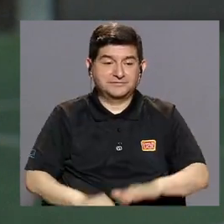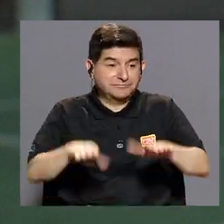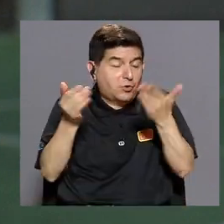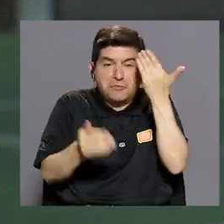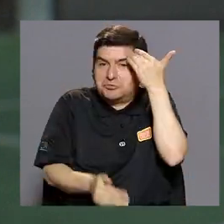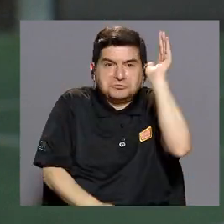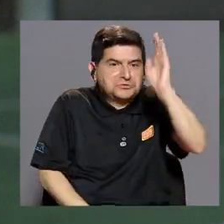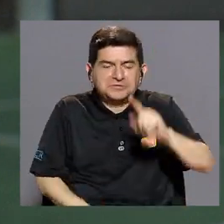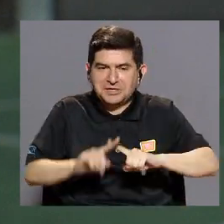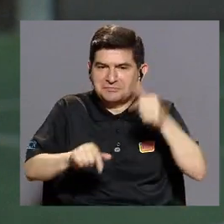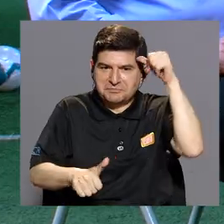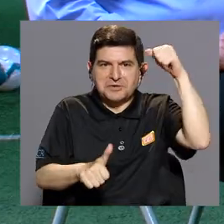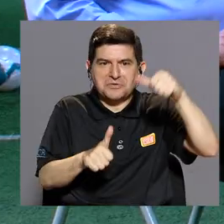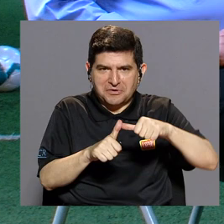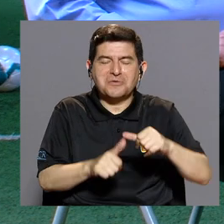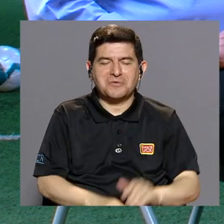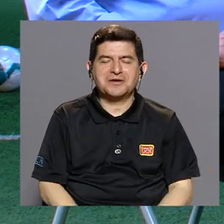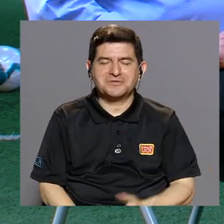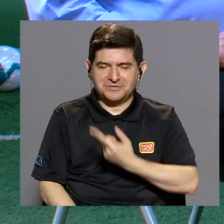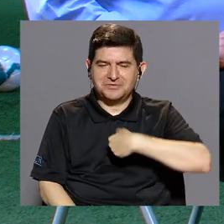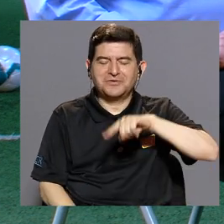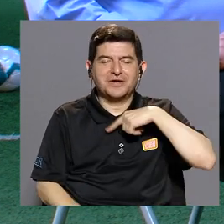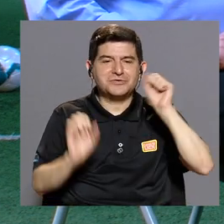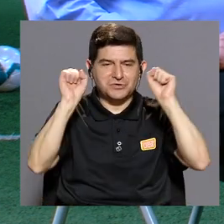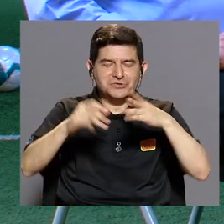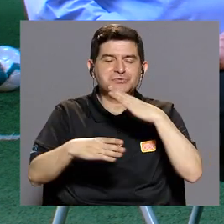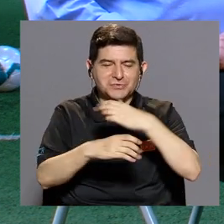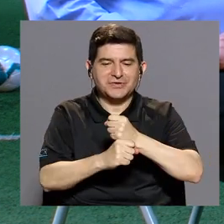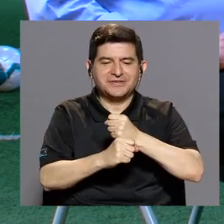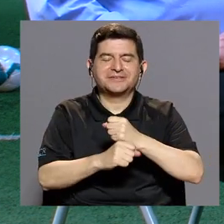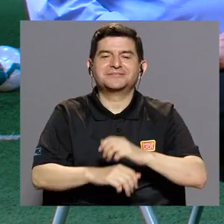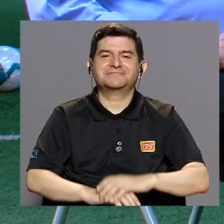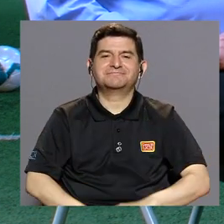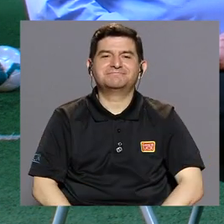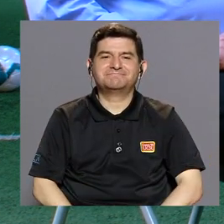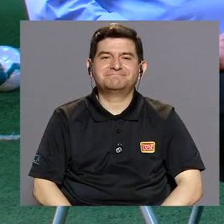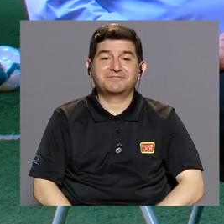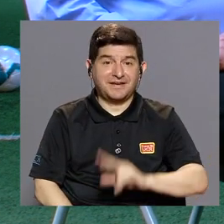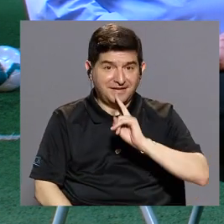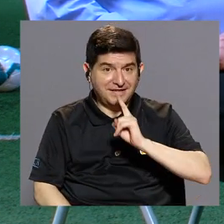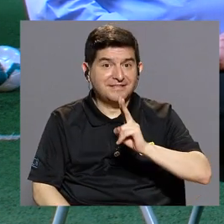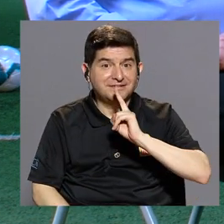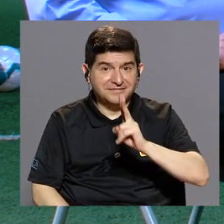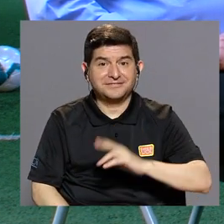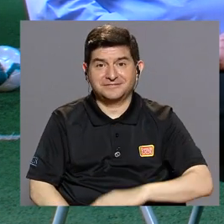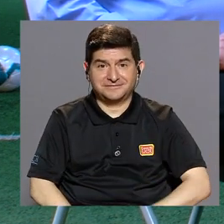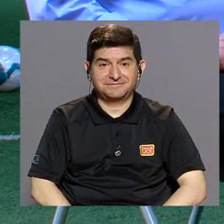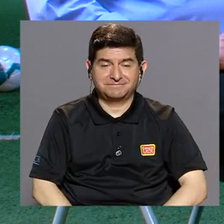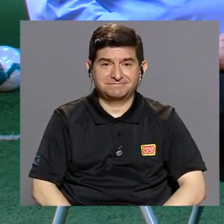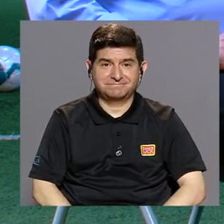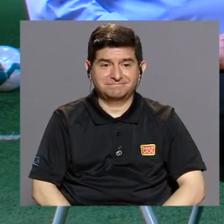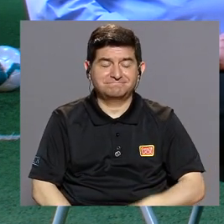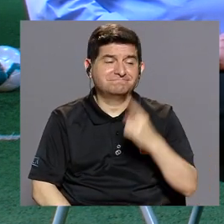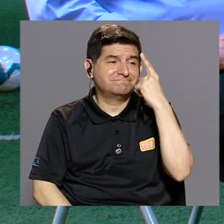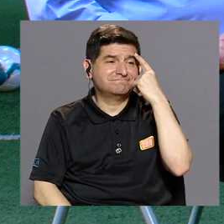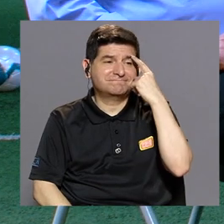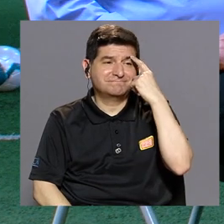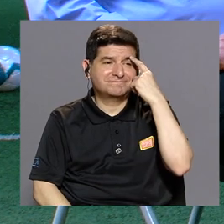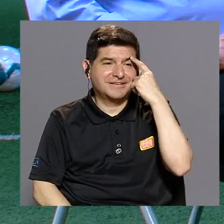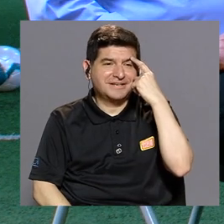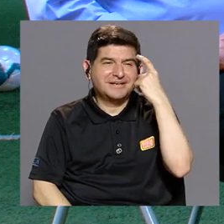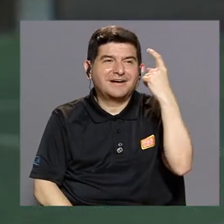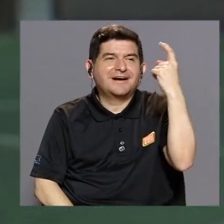¿Cómo? No me acuerdo. Pero sí me acuerdo que lo pudimos hacer. Y la verdad es que son recuerdos